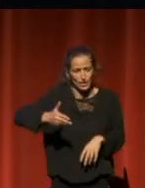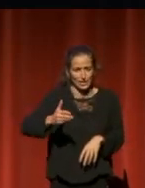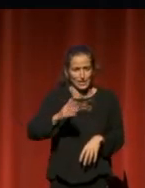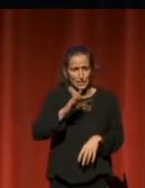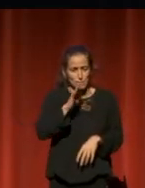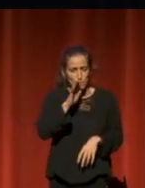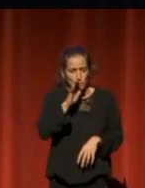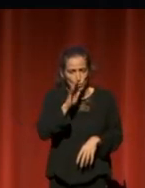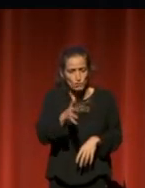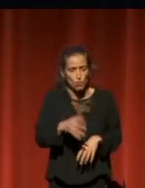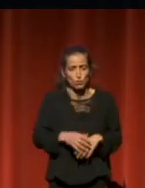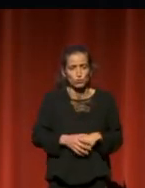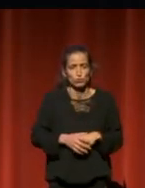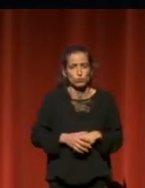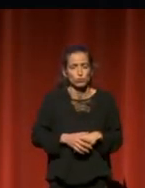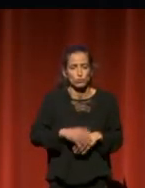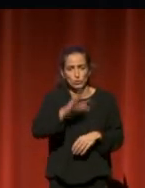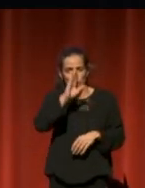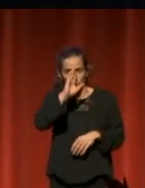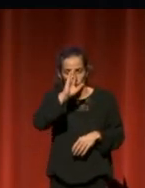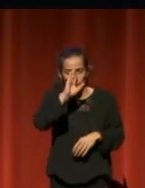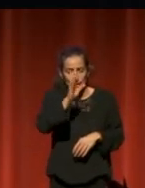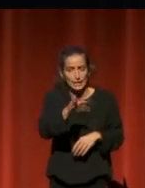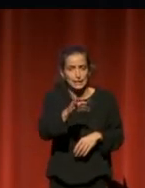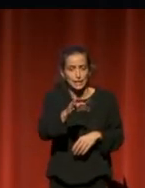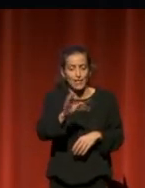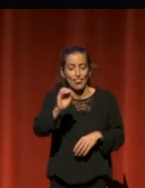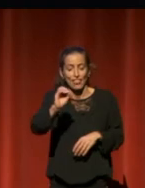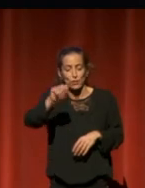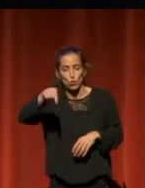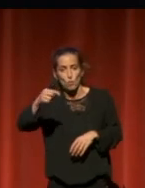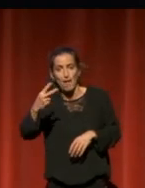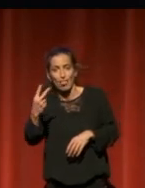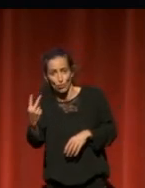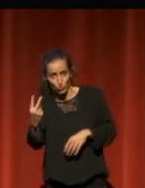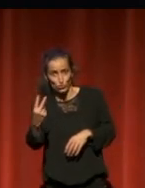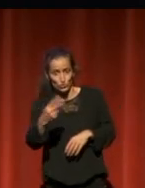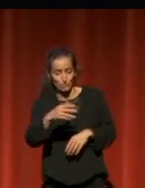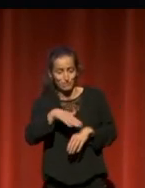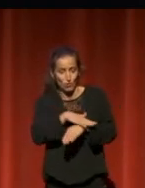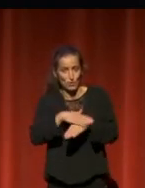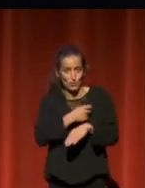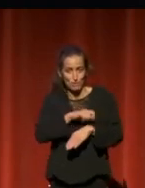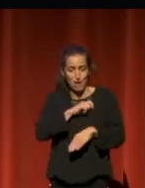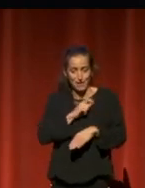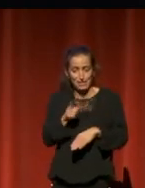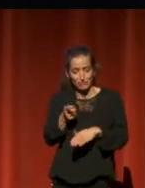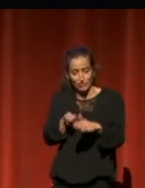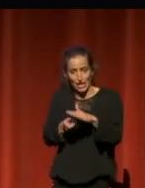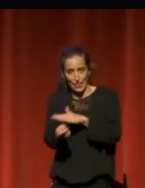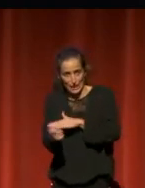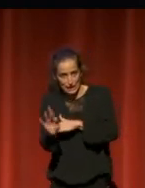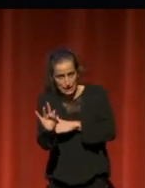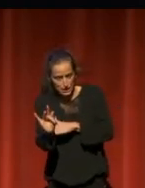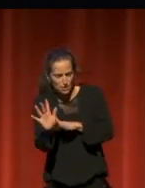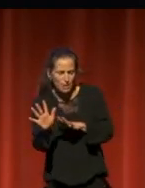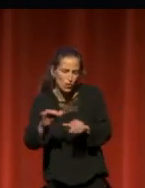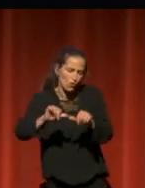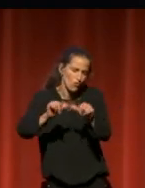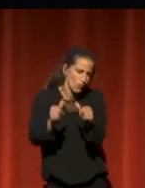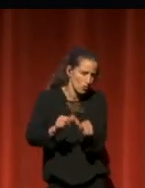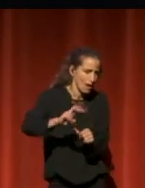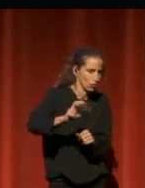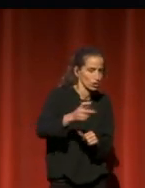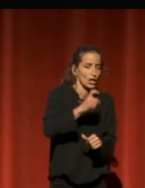Estado, efectivamente, de forma directa, está financiando ese 0,2. Pero realmente se está financiando de otro modo, o sea,